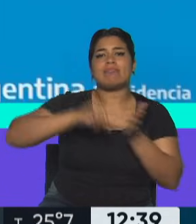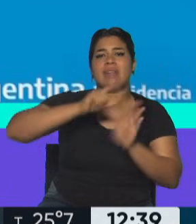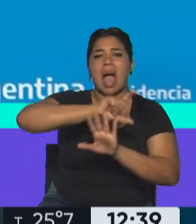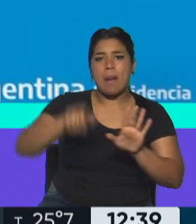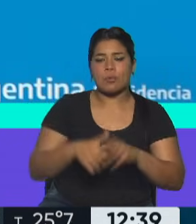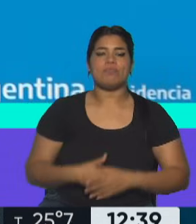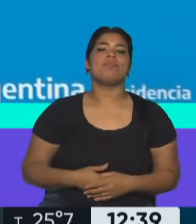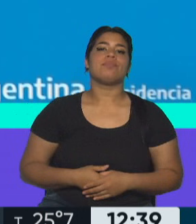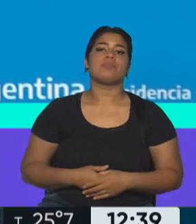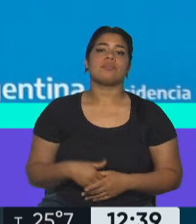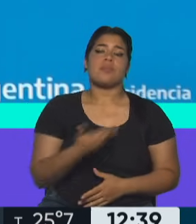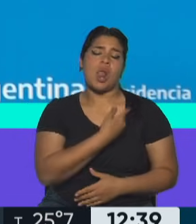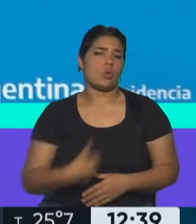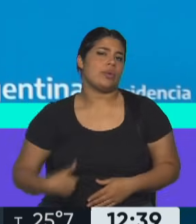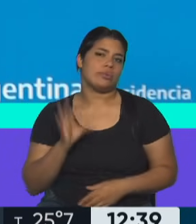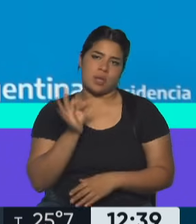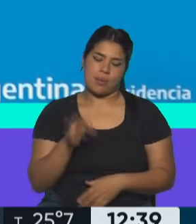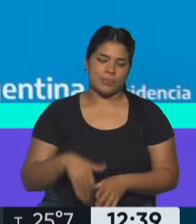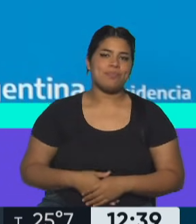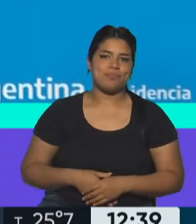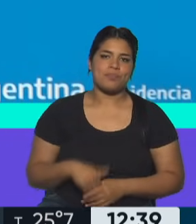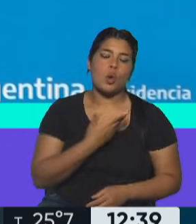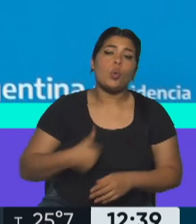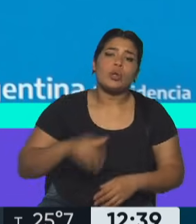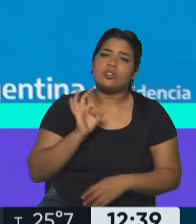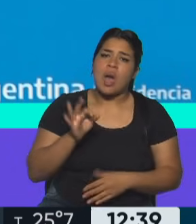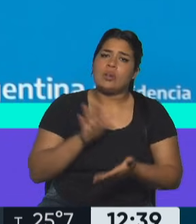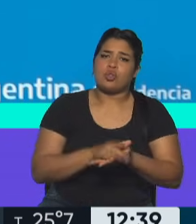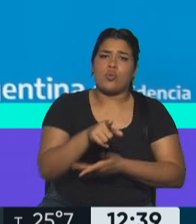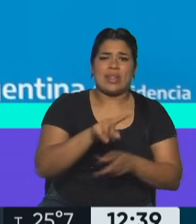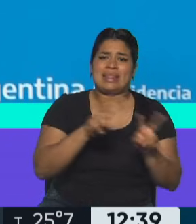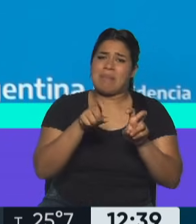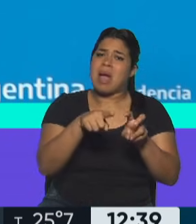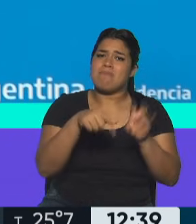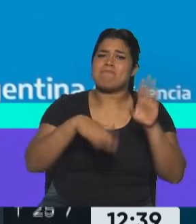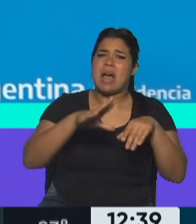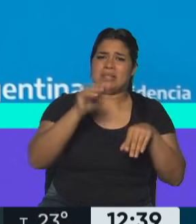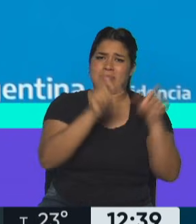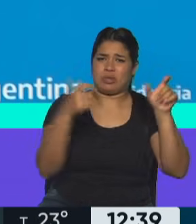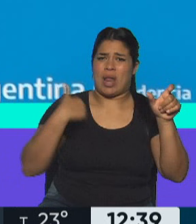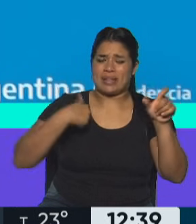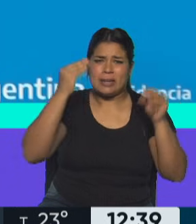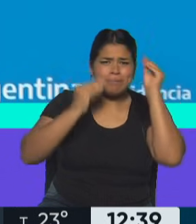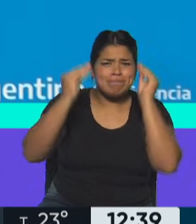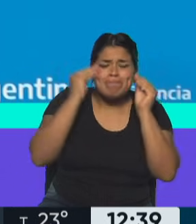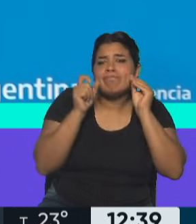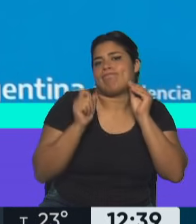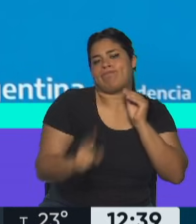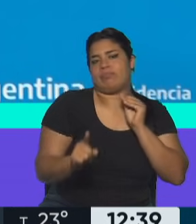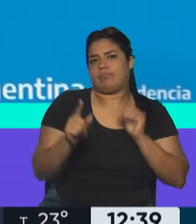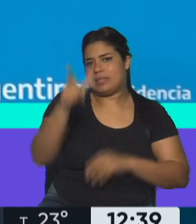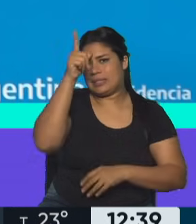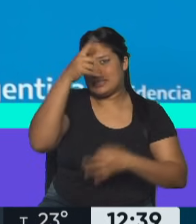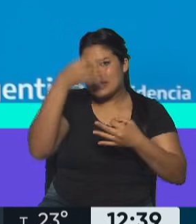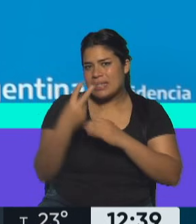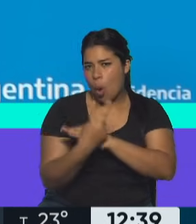Gobierno tiene absoluta conciencia de que esa es una de las mayores preocupaciones de los ciudadanos, sobre todo en el AMBA y en estas conversaciones que está llevando adelante el presidente